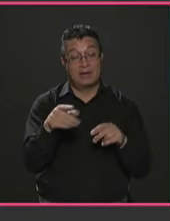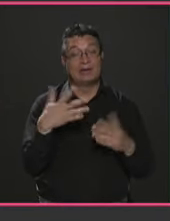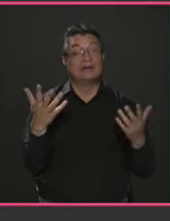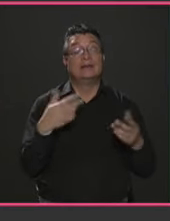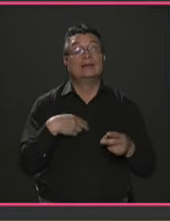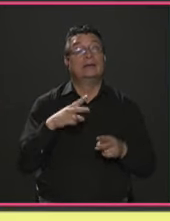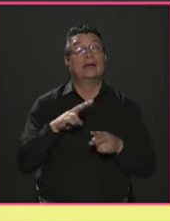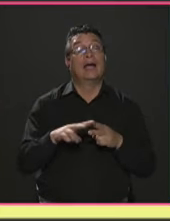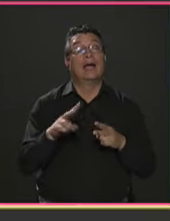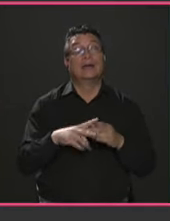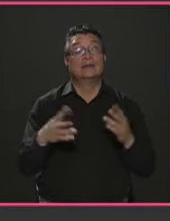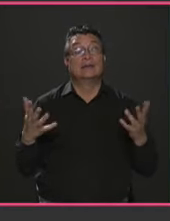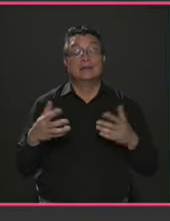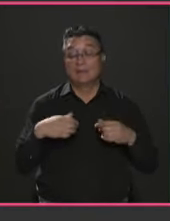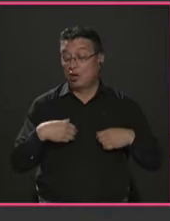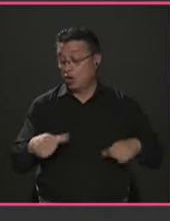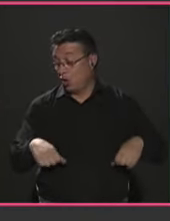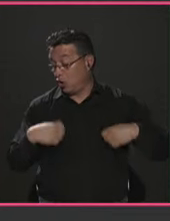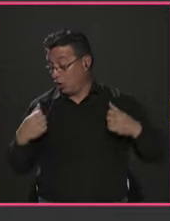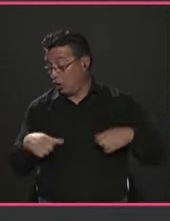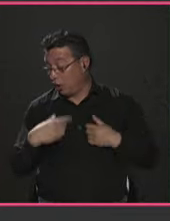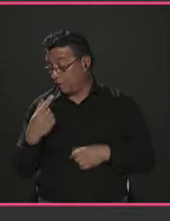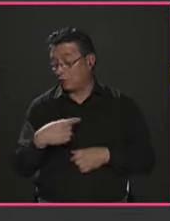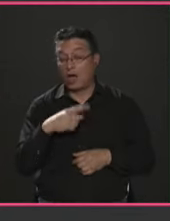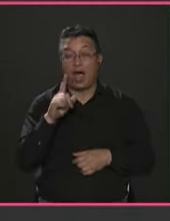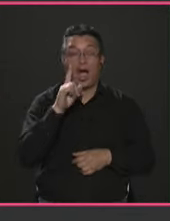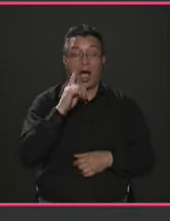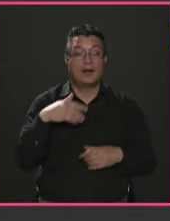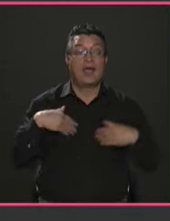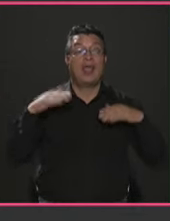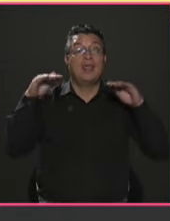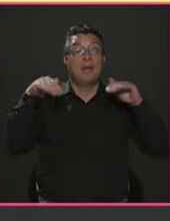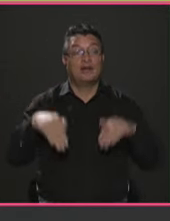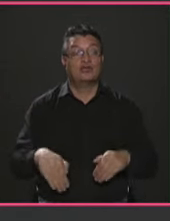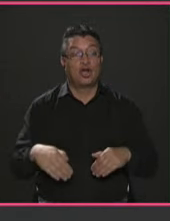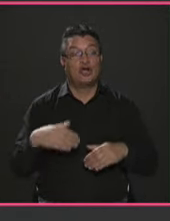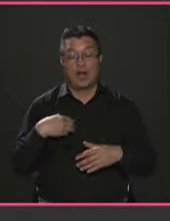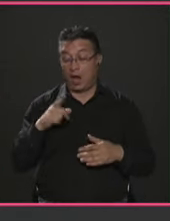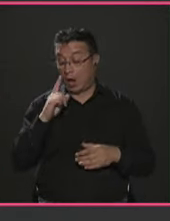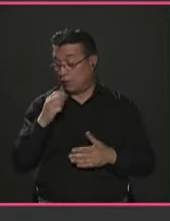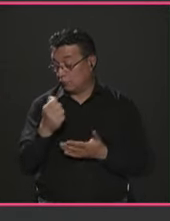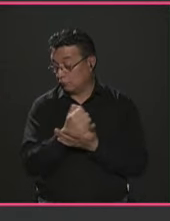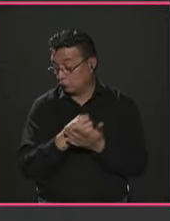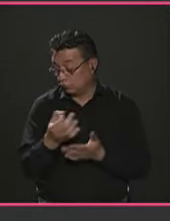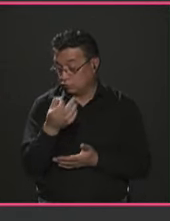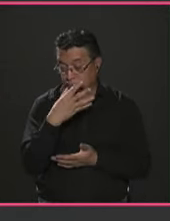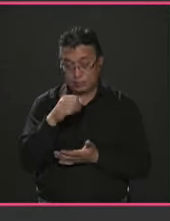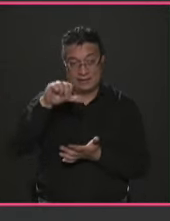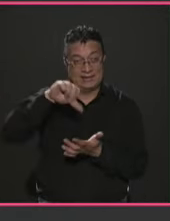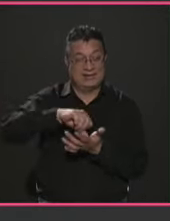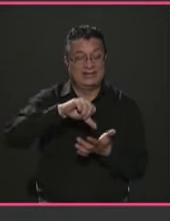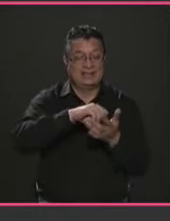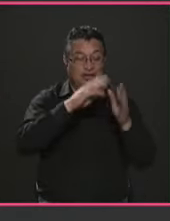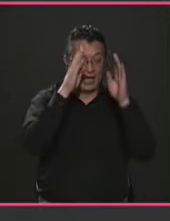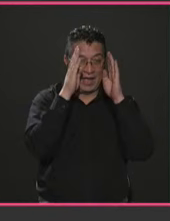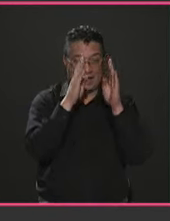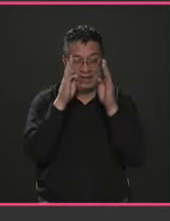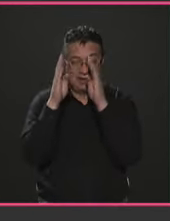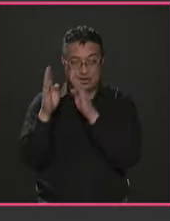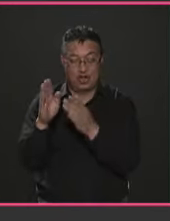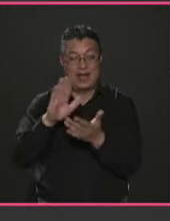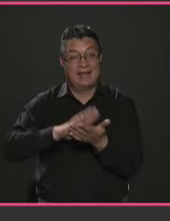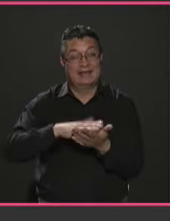hicimos fue jóvenes que tenían depresión y que se estaban tratando en centros de atención primaria de